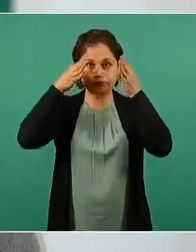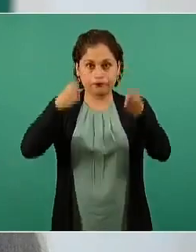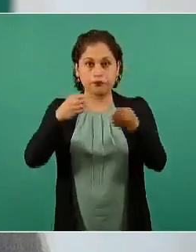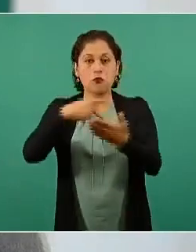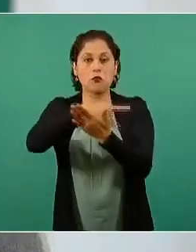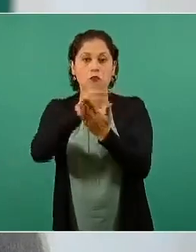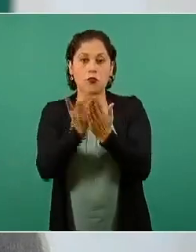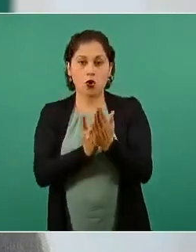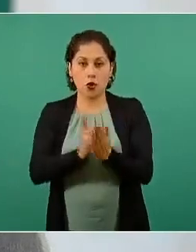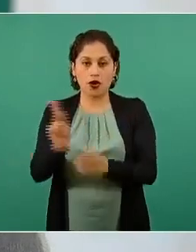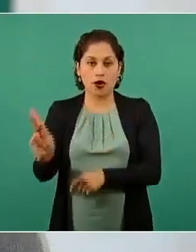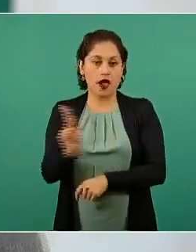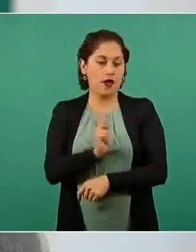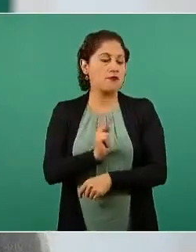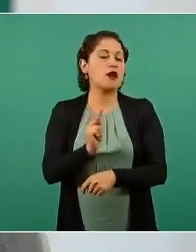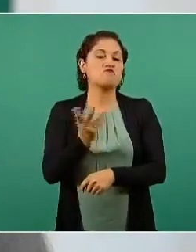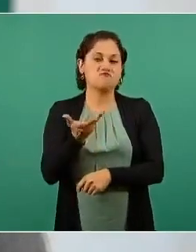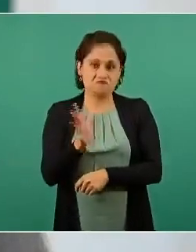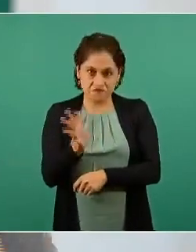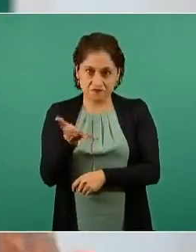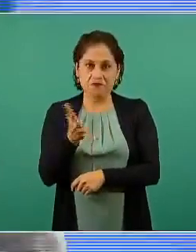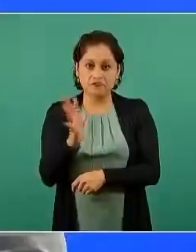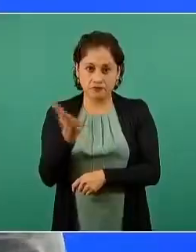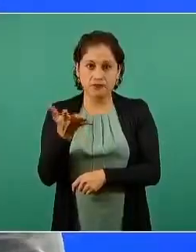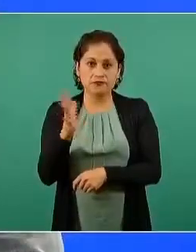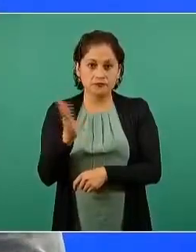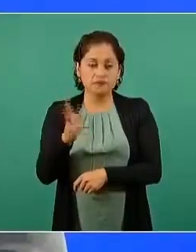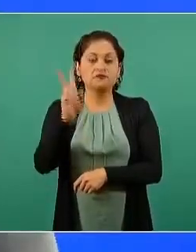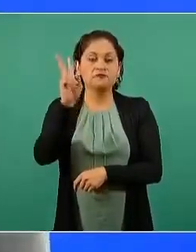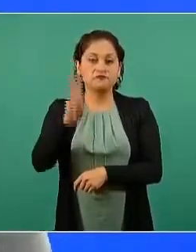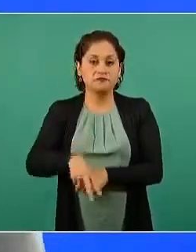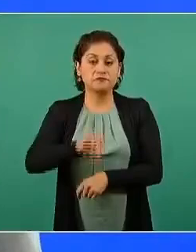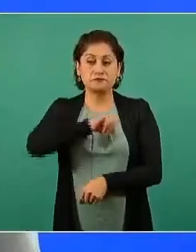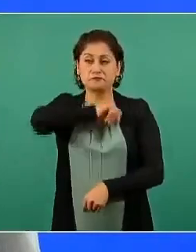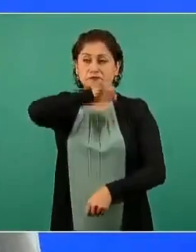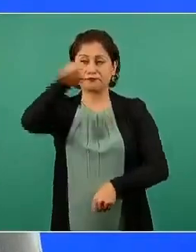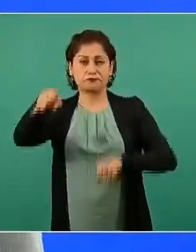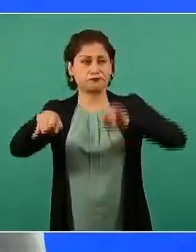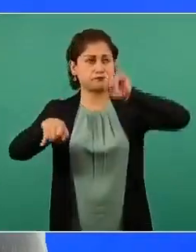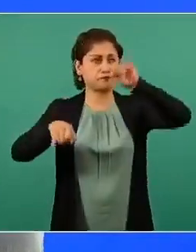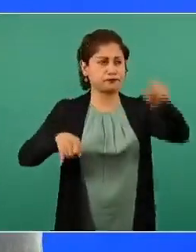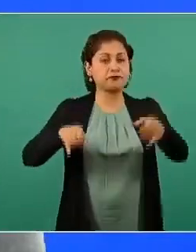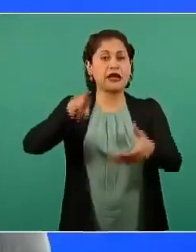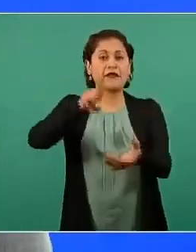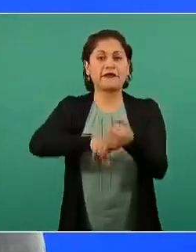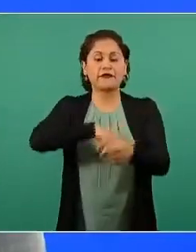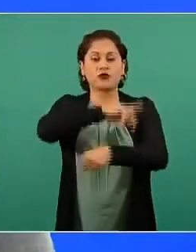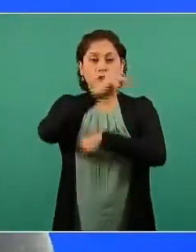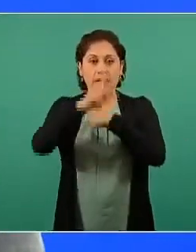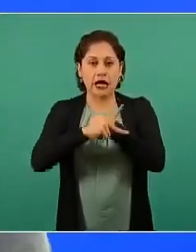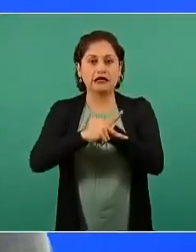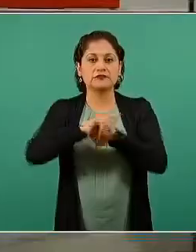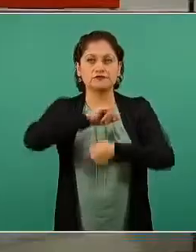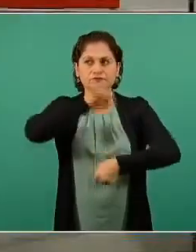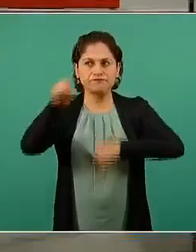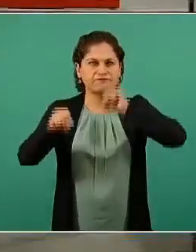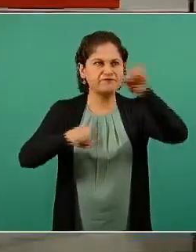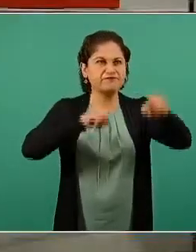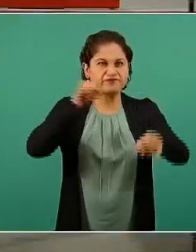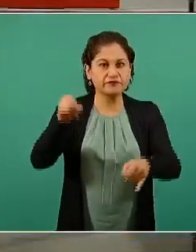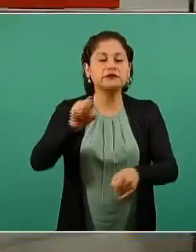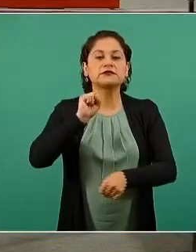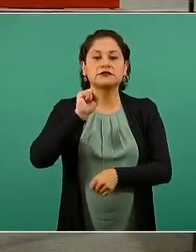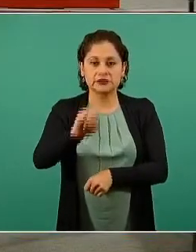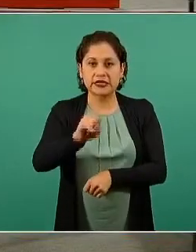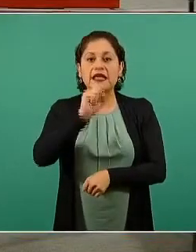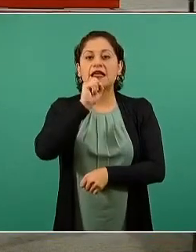similares, son programas que llegan hasta el último rincón de cada uno de nuestros países, y tienen los vacunadores y las vacunadoras